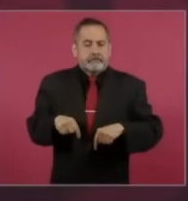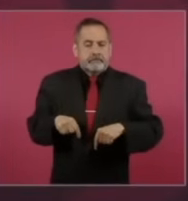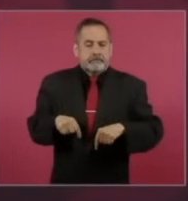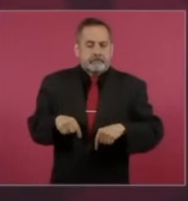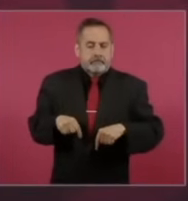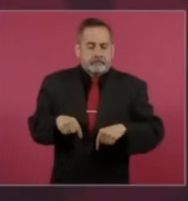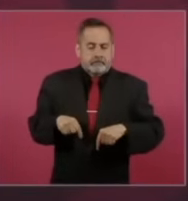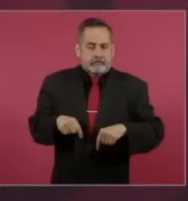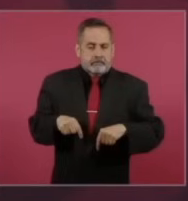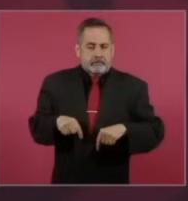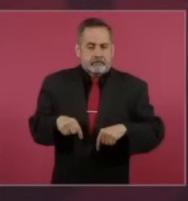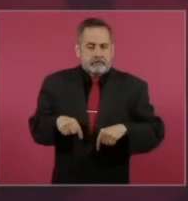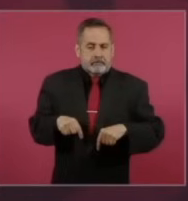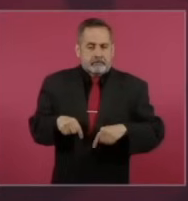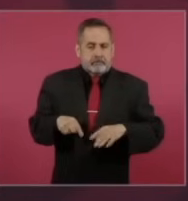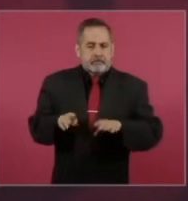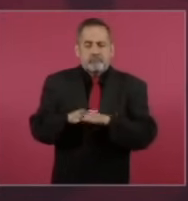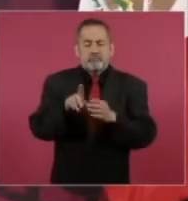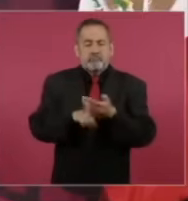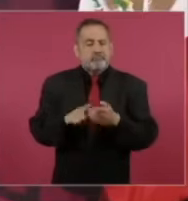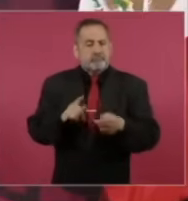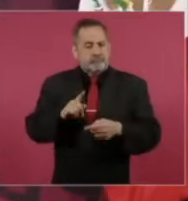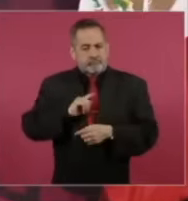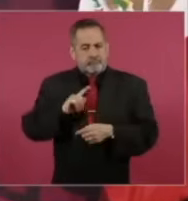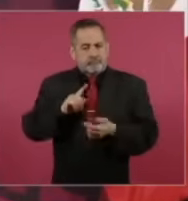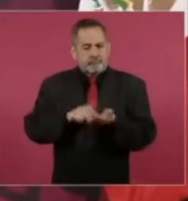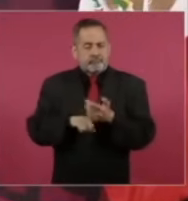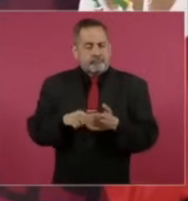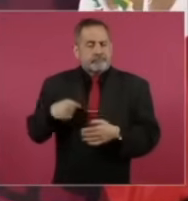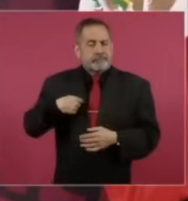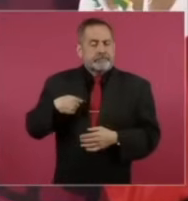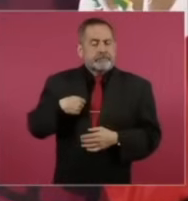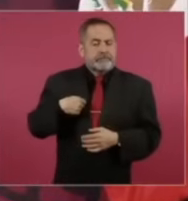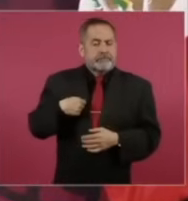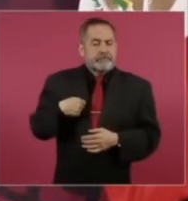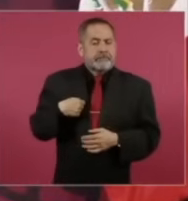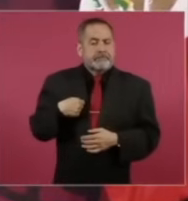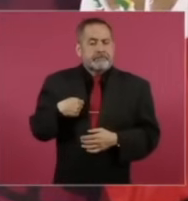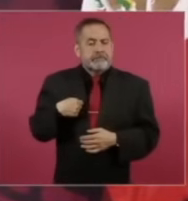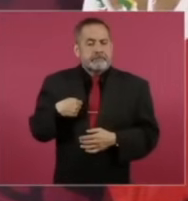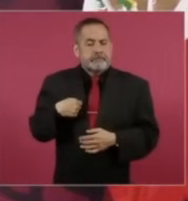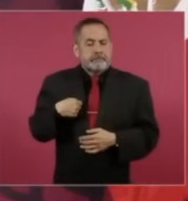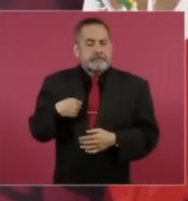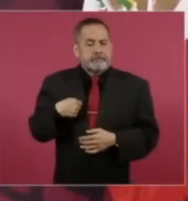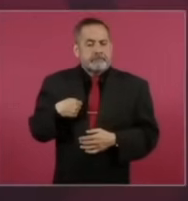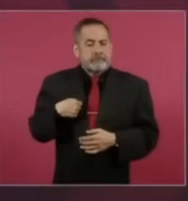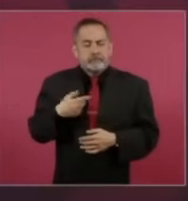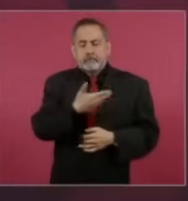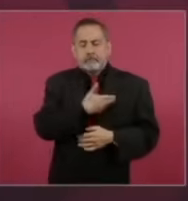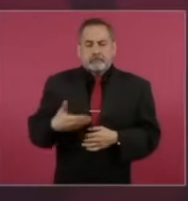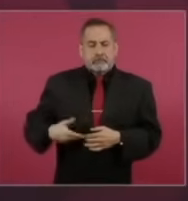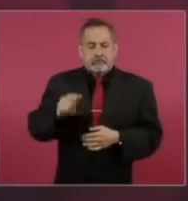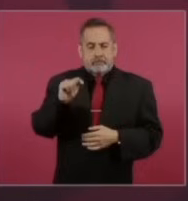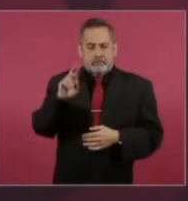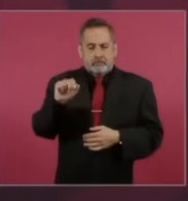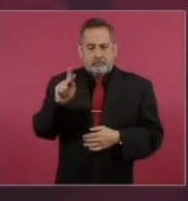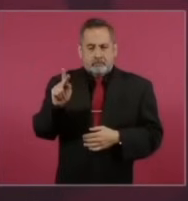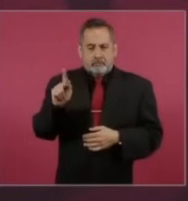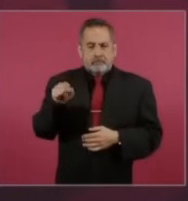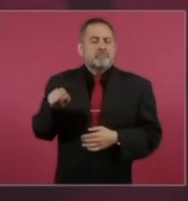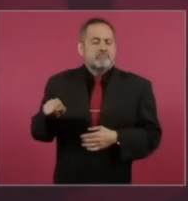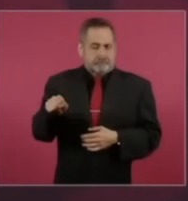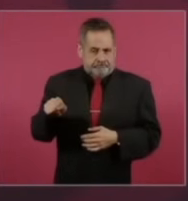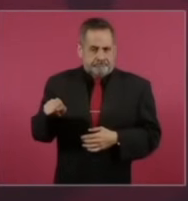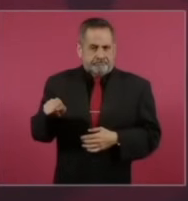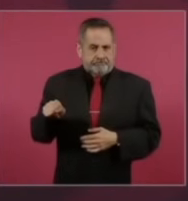eh una parte de el gobierno del presidente Trump